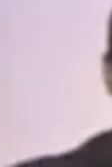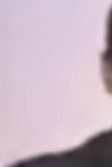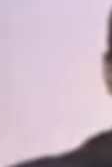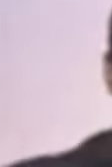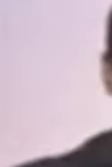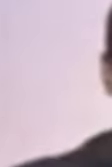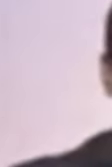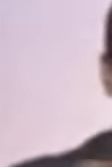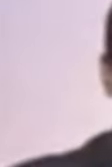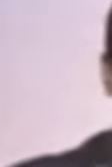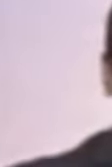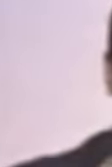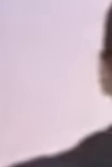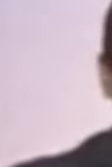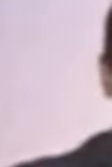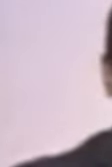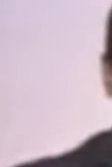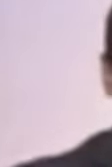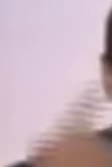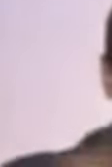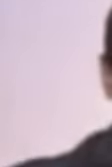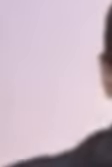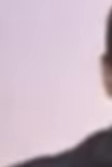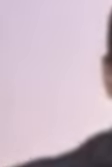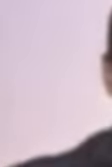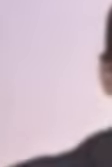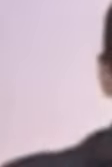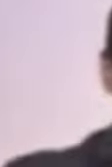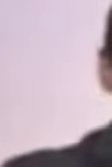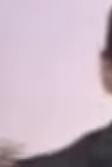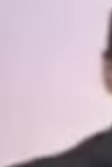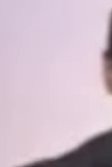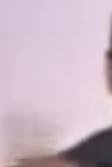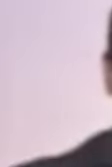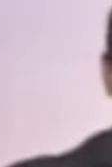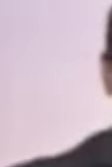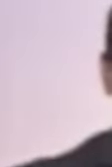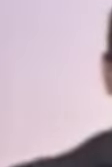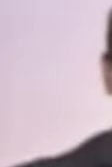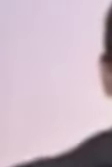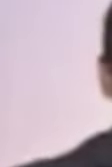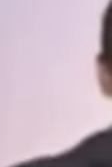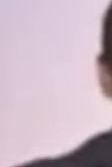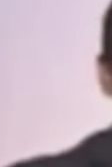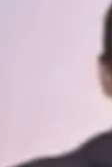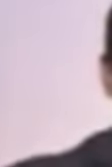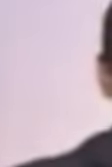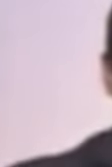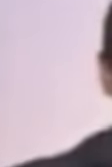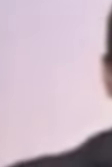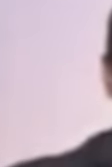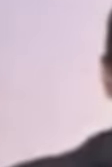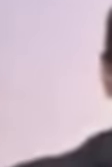sea producto del diálogo y el consenso de los sectores más amplios de la sociedad, donde participen nuestros pueblos